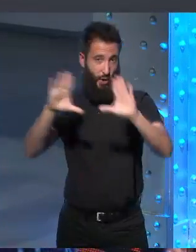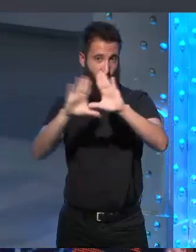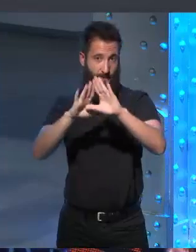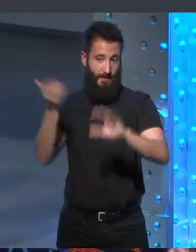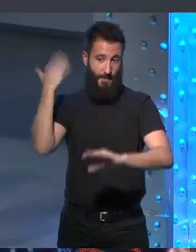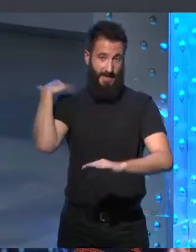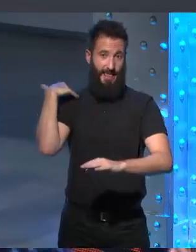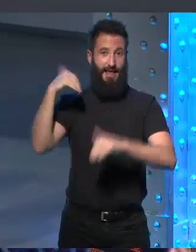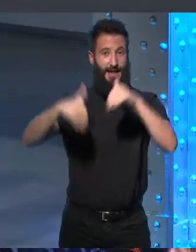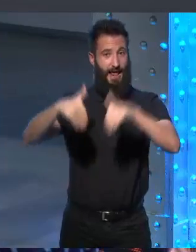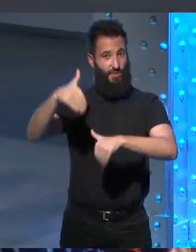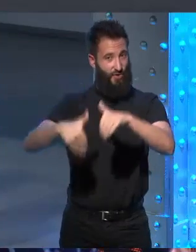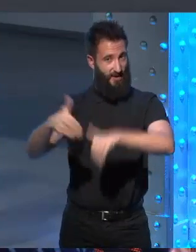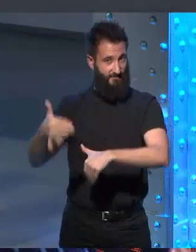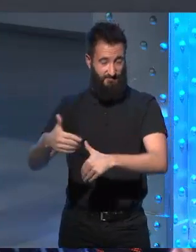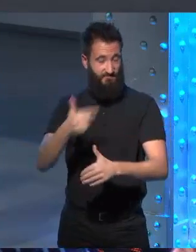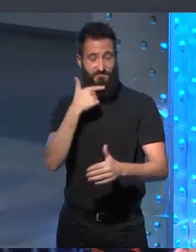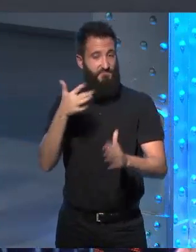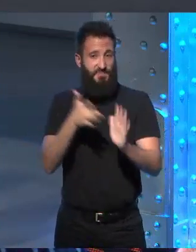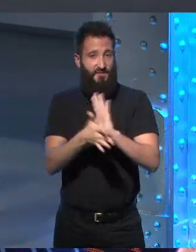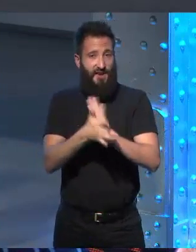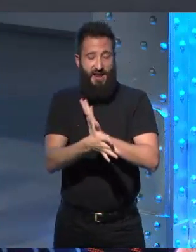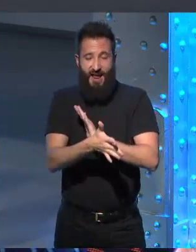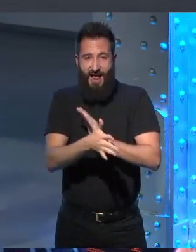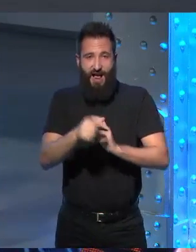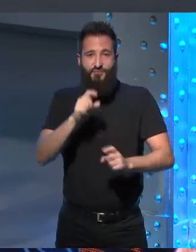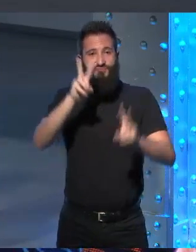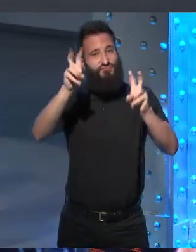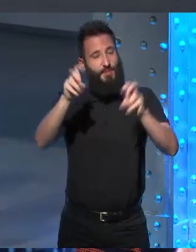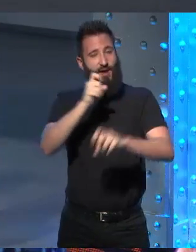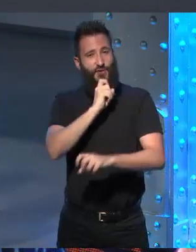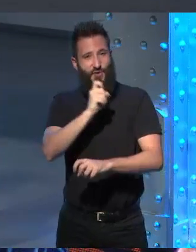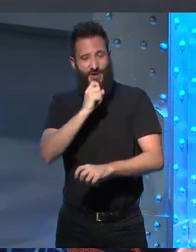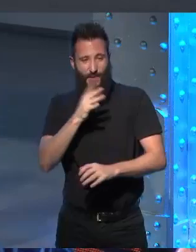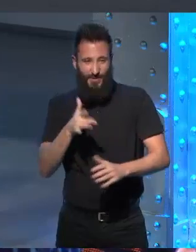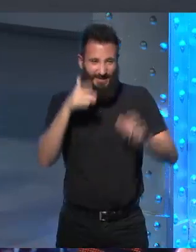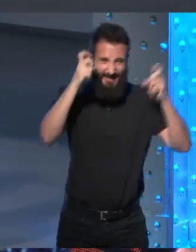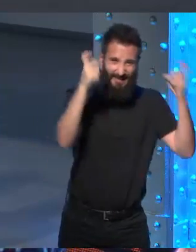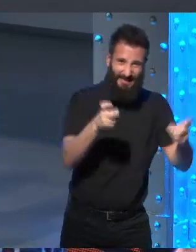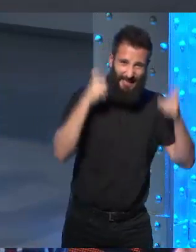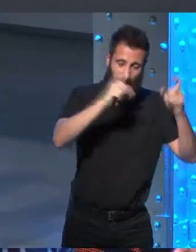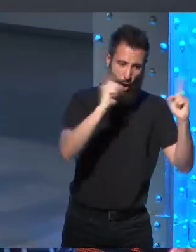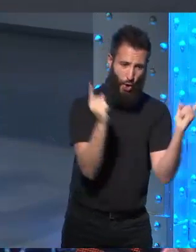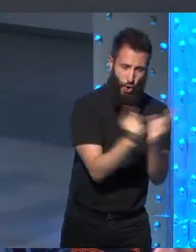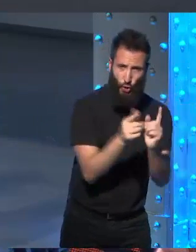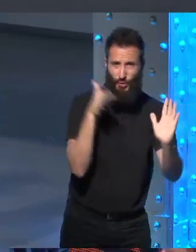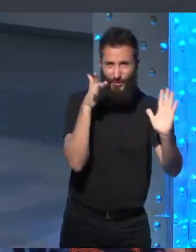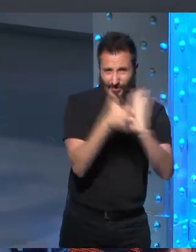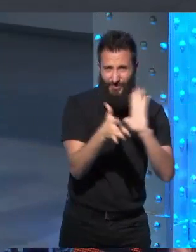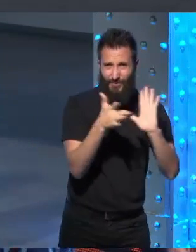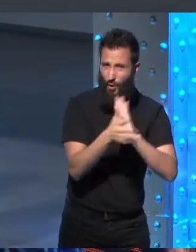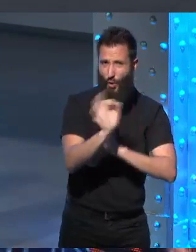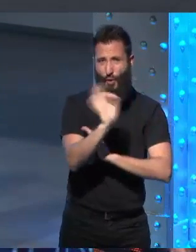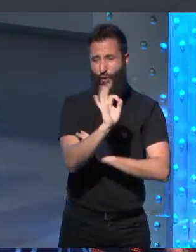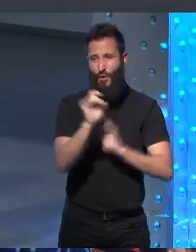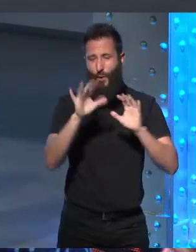elecciones. Entonces, al final, no deja de ser muy complejo de abordar, por mucho que lo intentes simplificar y por mucho que intentes hacerlo